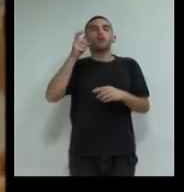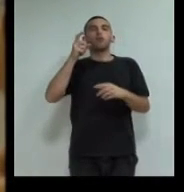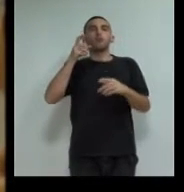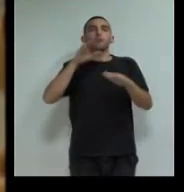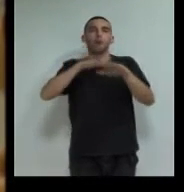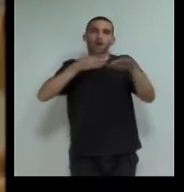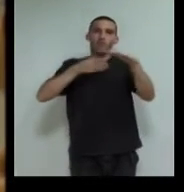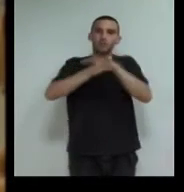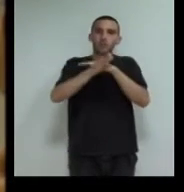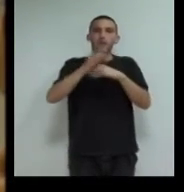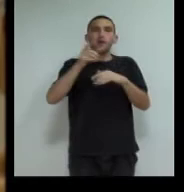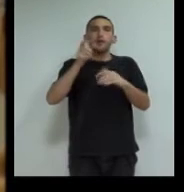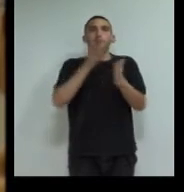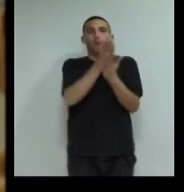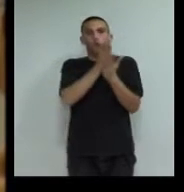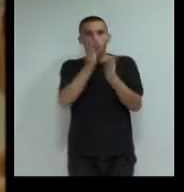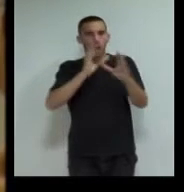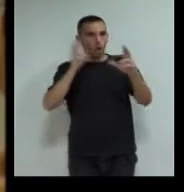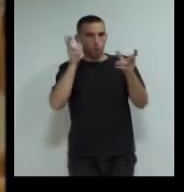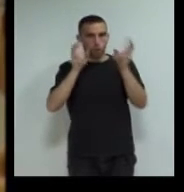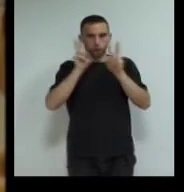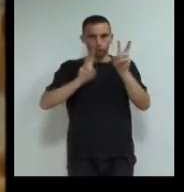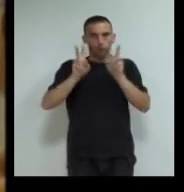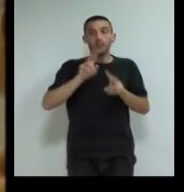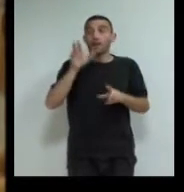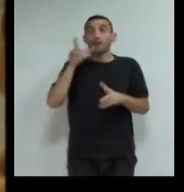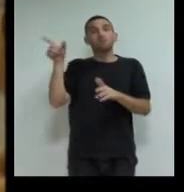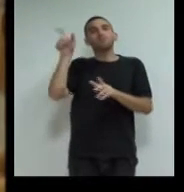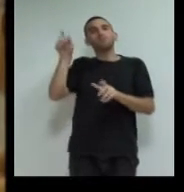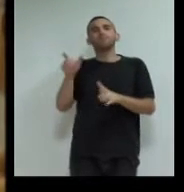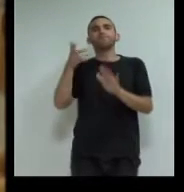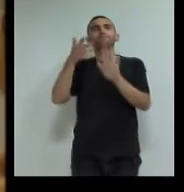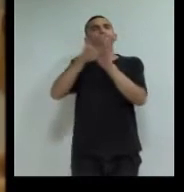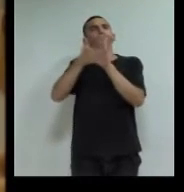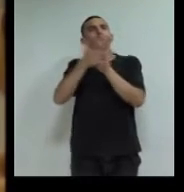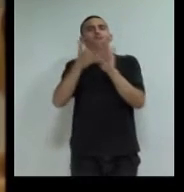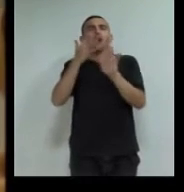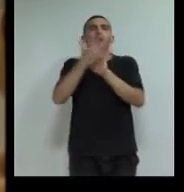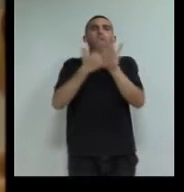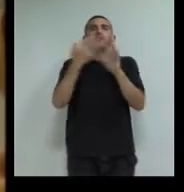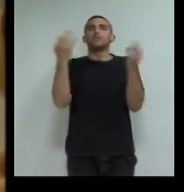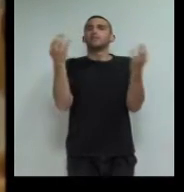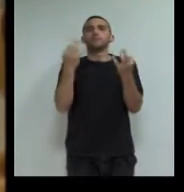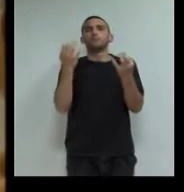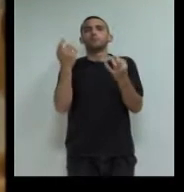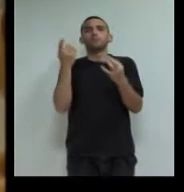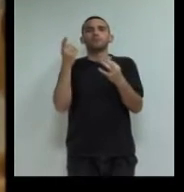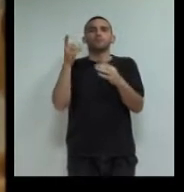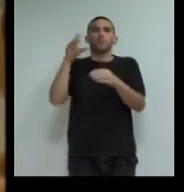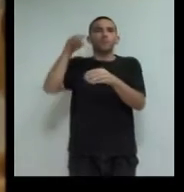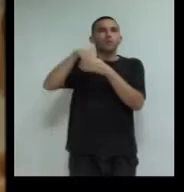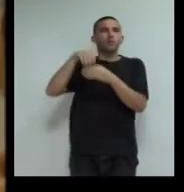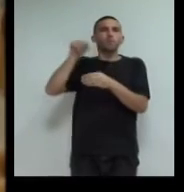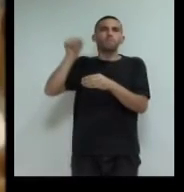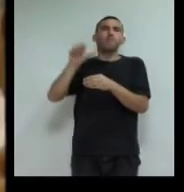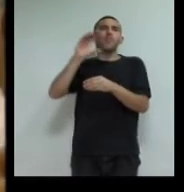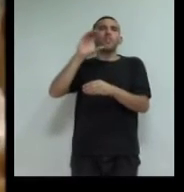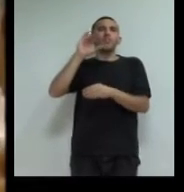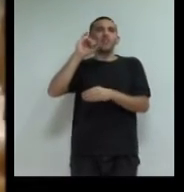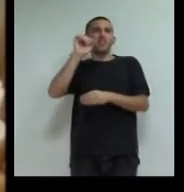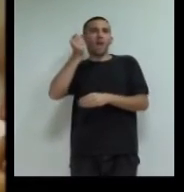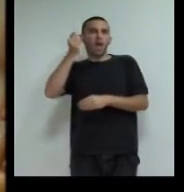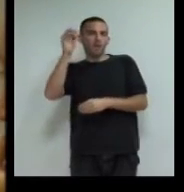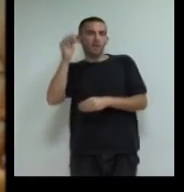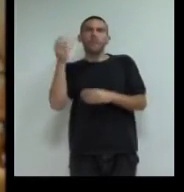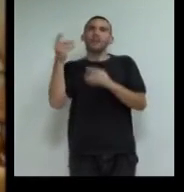Audiovisuales, FAMEDIA. Y bueno, él nos va a hablar pues sobre todo lo que producís, ¿no?, y que realizáis en el tema de CEIAF, ¿no? A